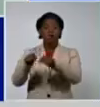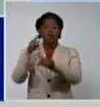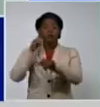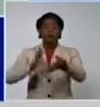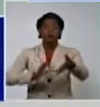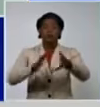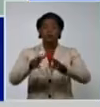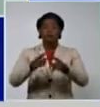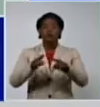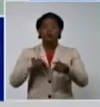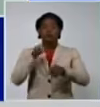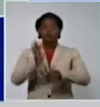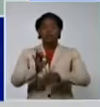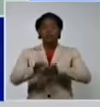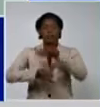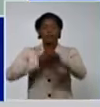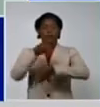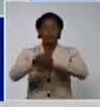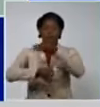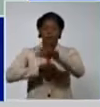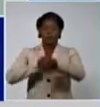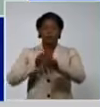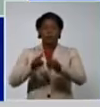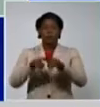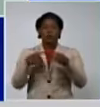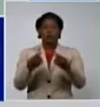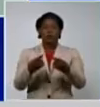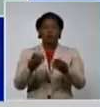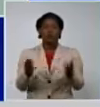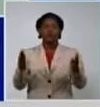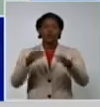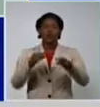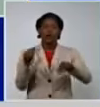esta conferencia, porque no ha tenido cambios,